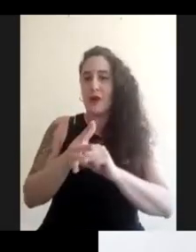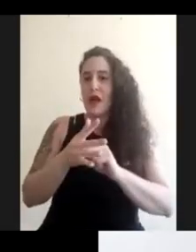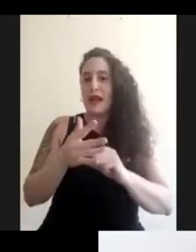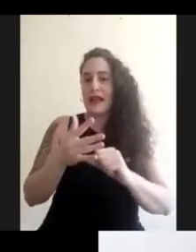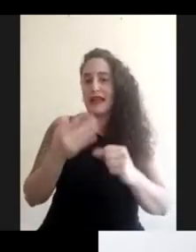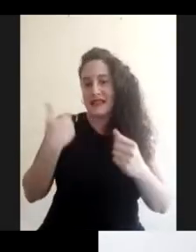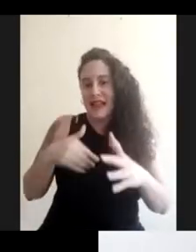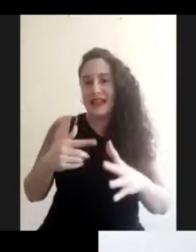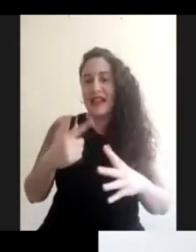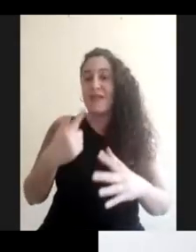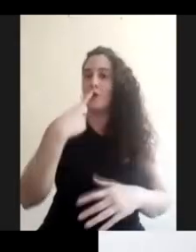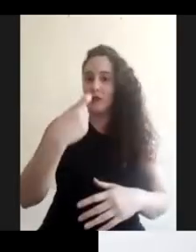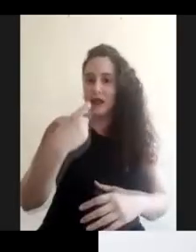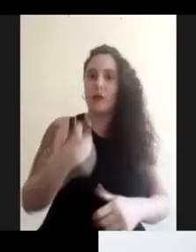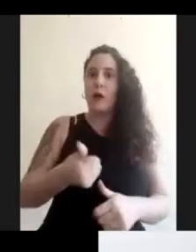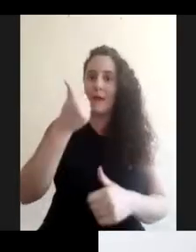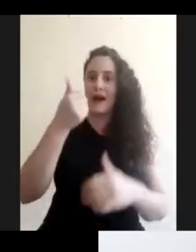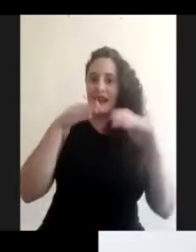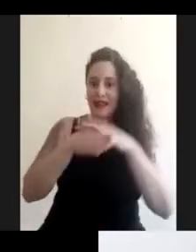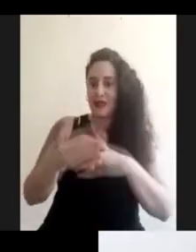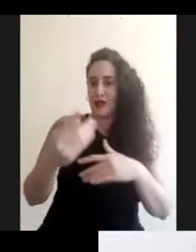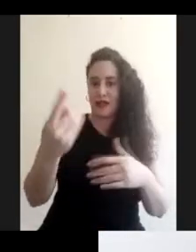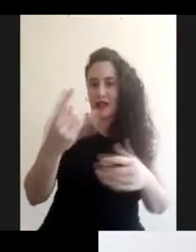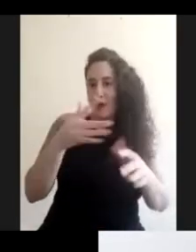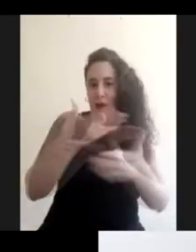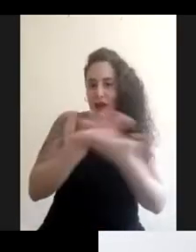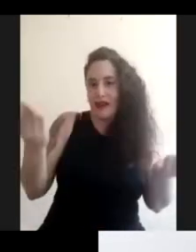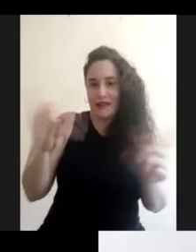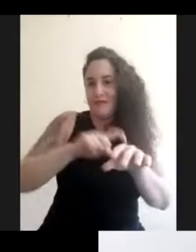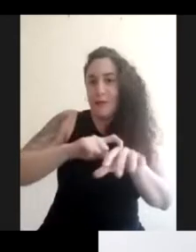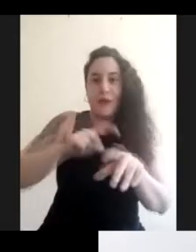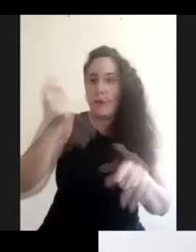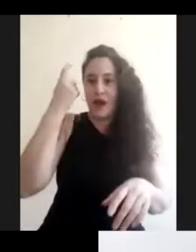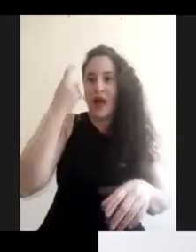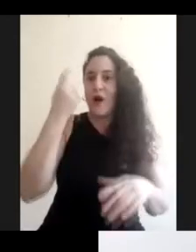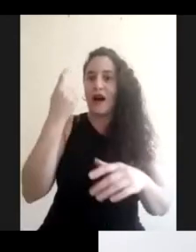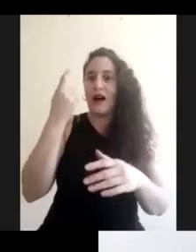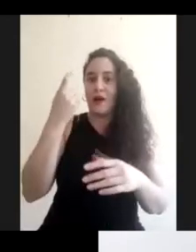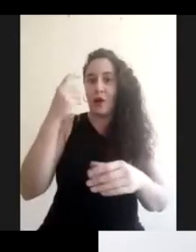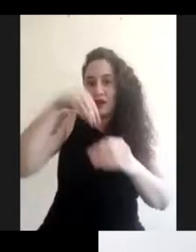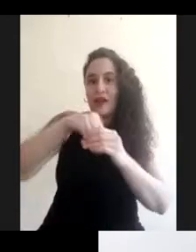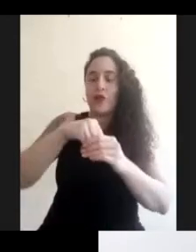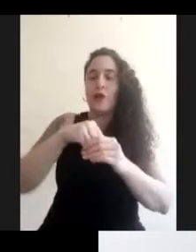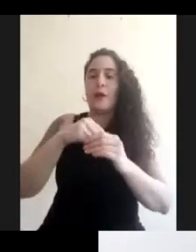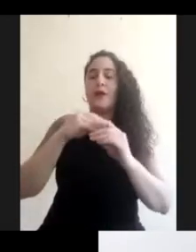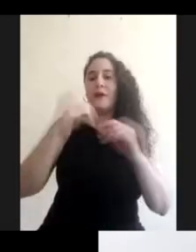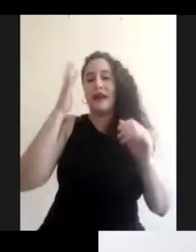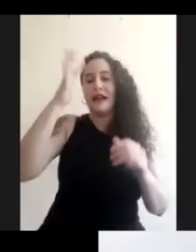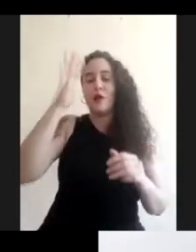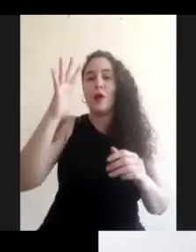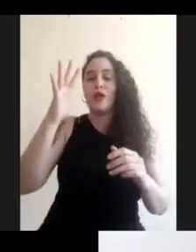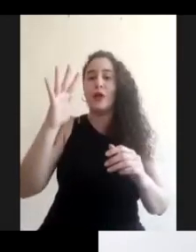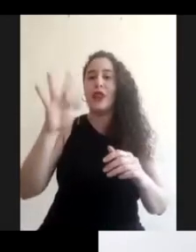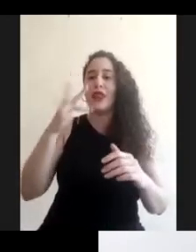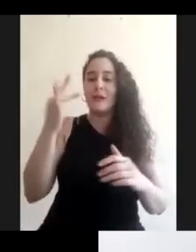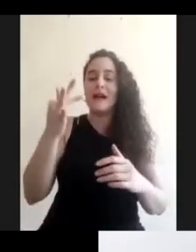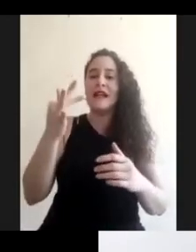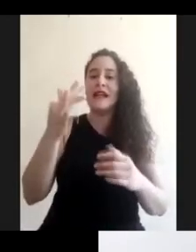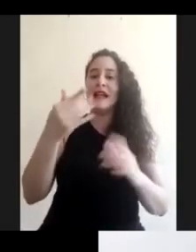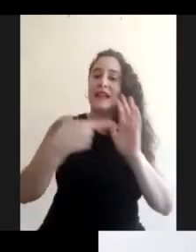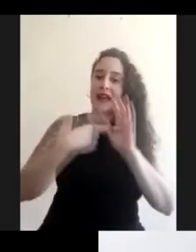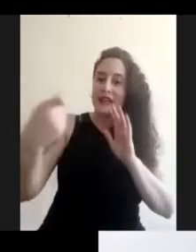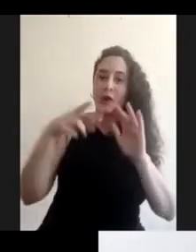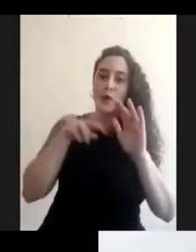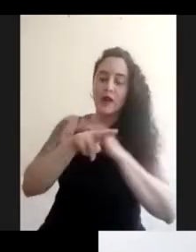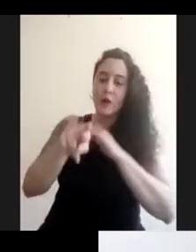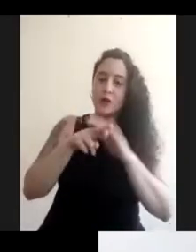coronavirus, ya está dificultando aún más el acceso de cualquier tipo de alumnado a los contenidos, ¿no? Pero imaginaros cuando encima